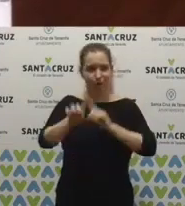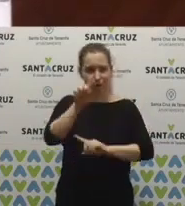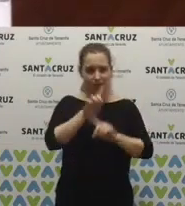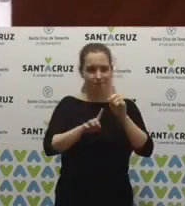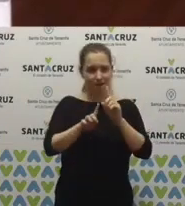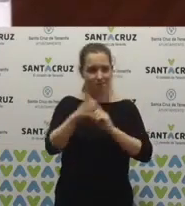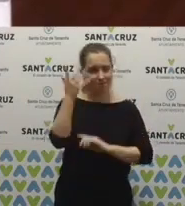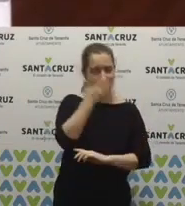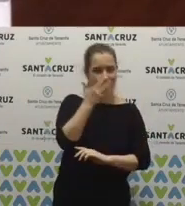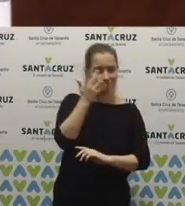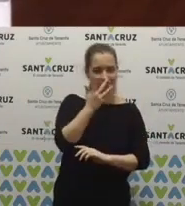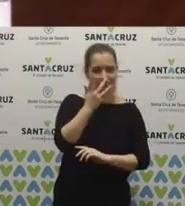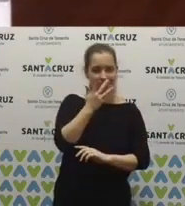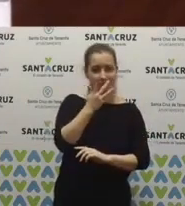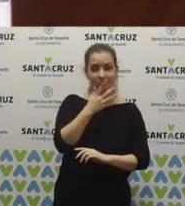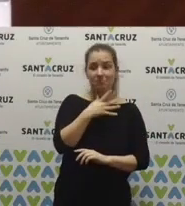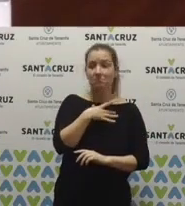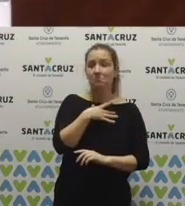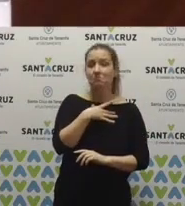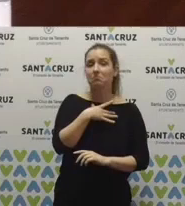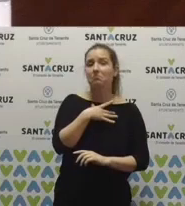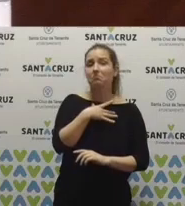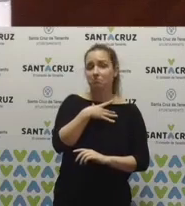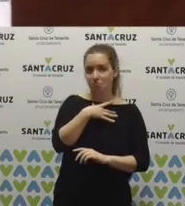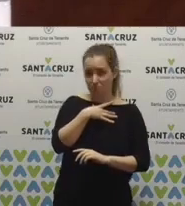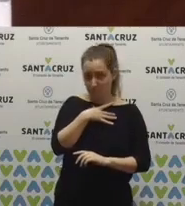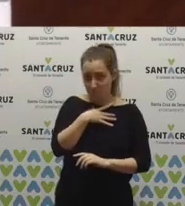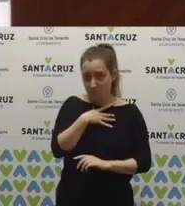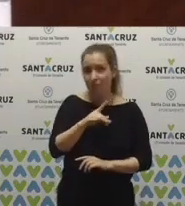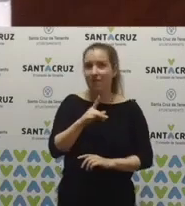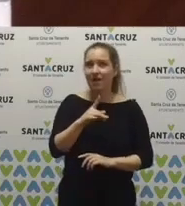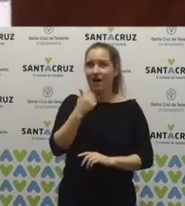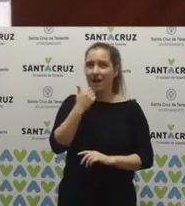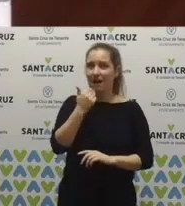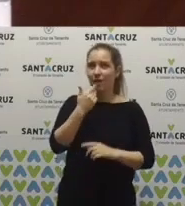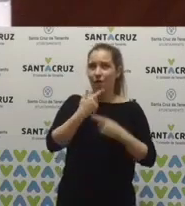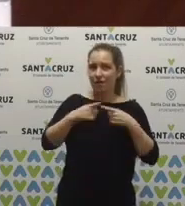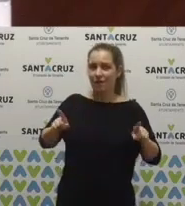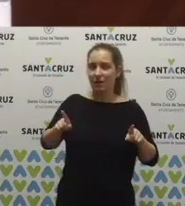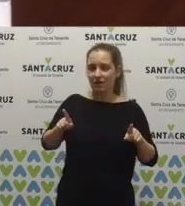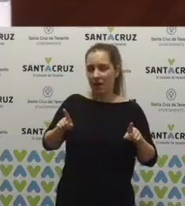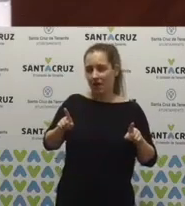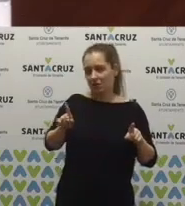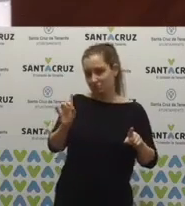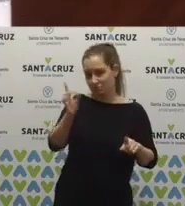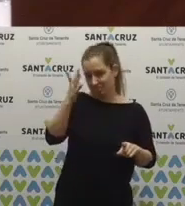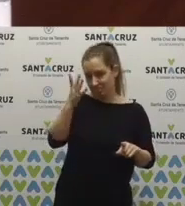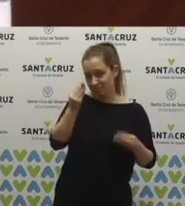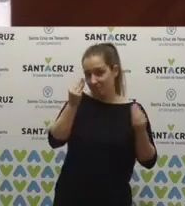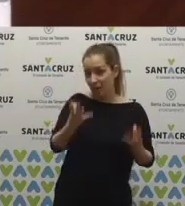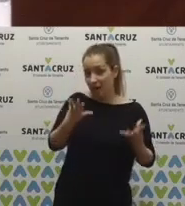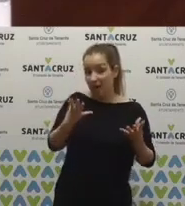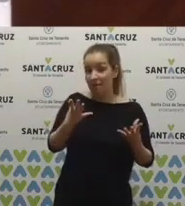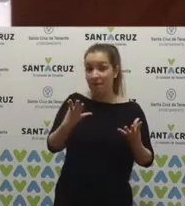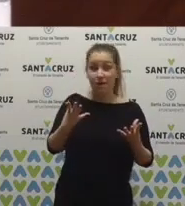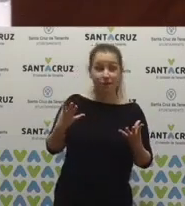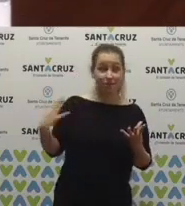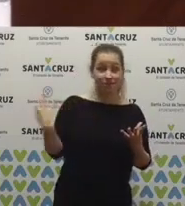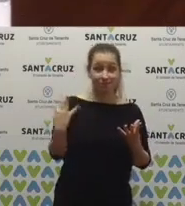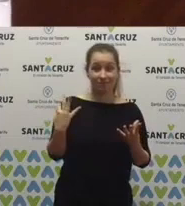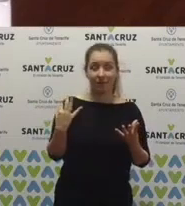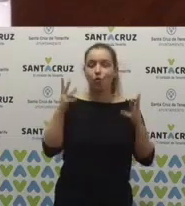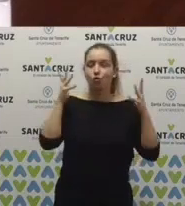este podría ser una buena fórmula y podríamos estar de acuerdo pero el problema está en que tenemos un consejo social que para nosotros es poco